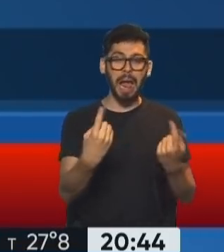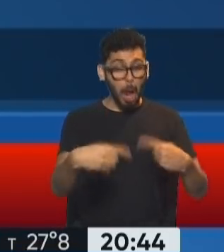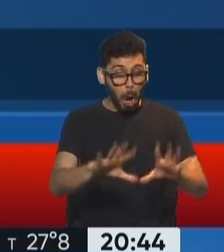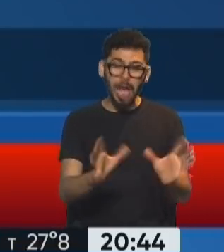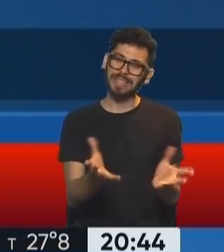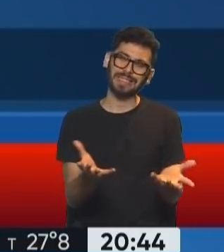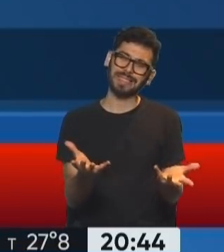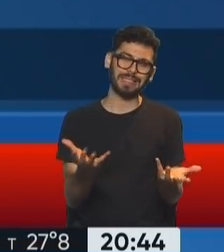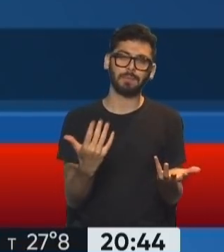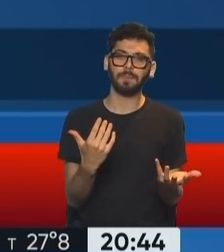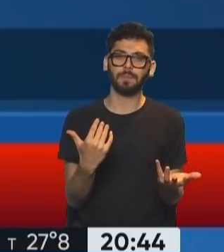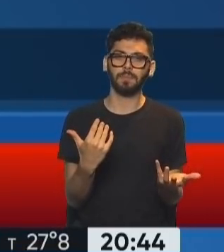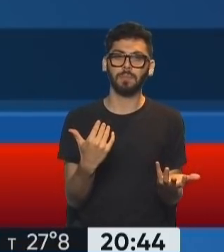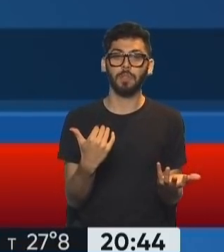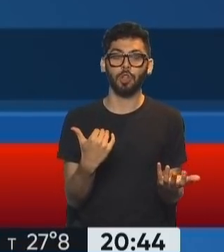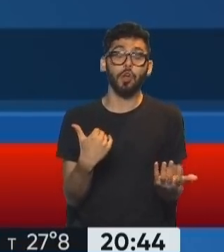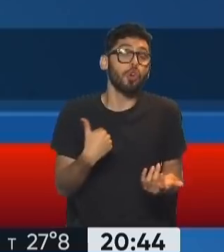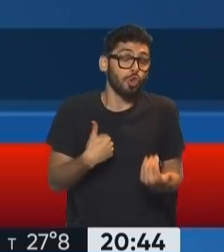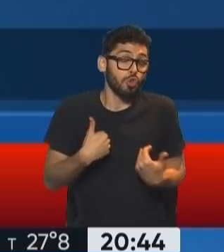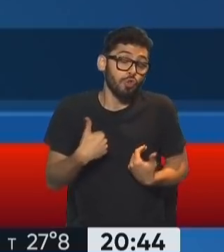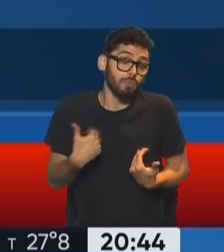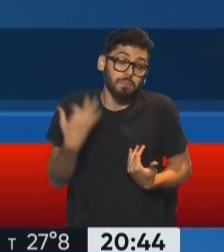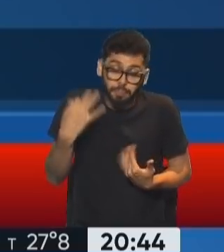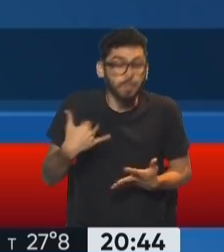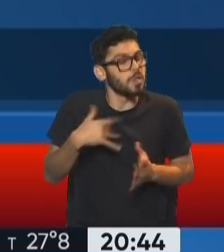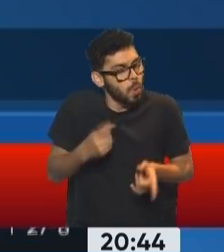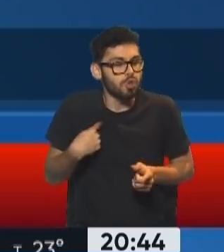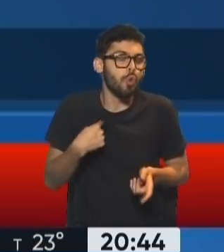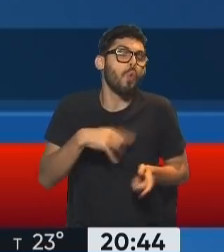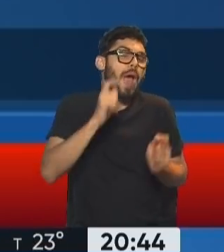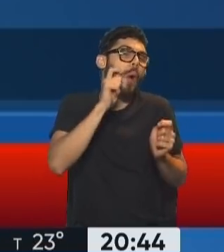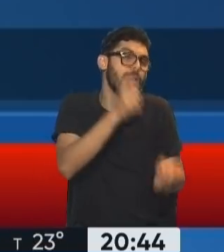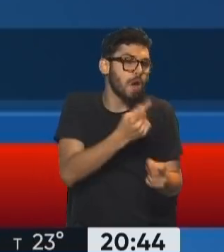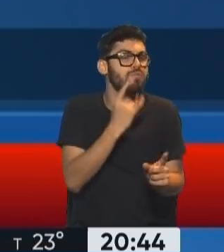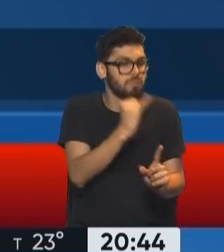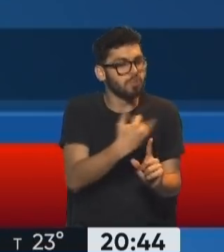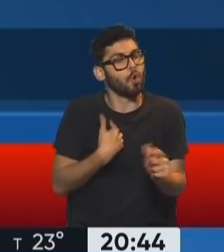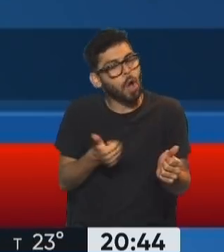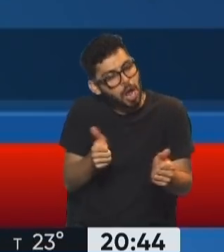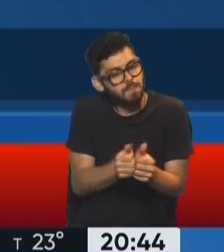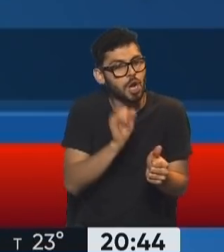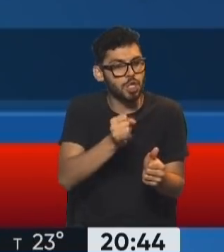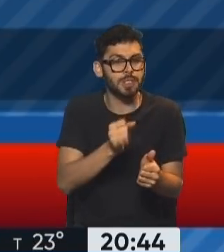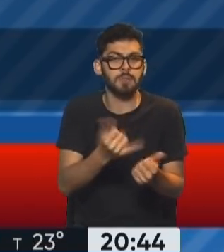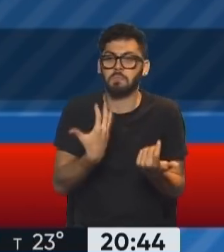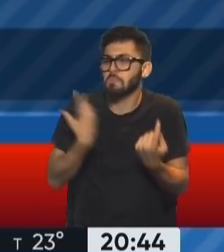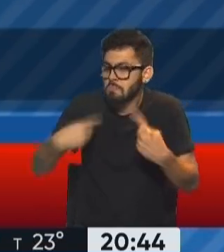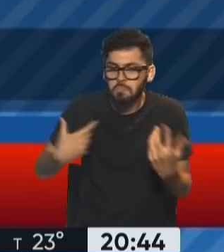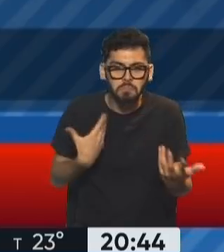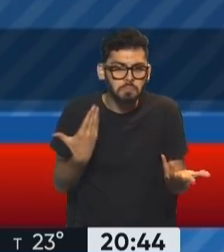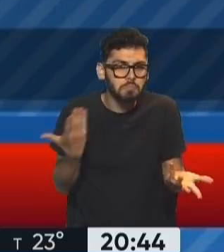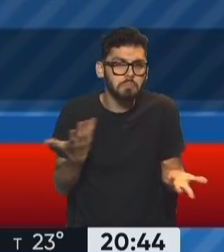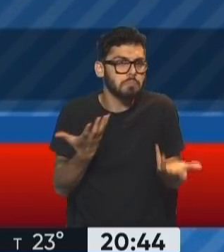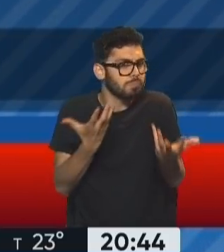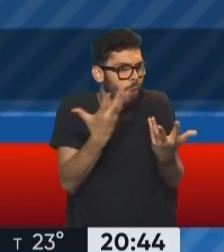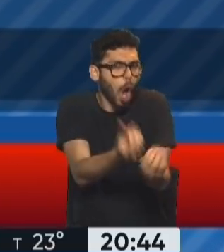obviamente en algún momento lo iré a visitar, a decirle que lo acompaño y todo lo que esté a mi alcance